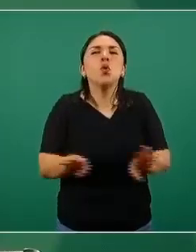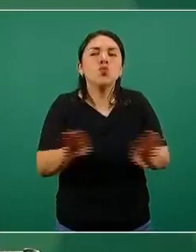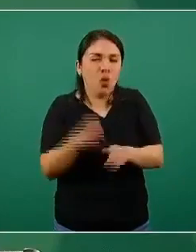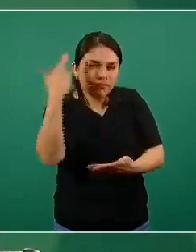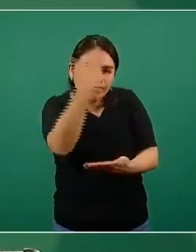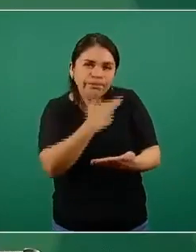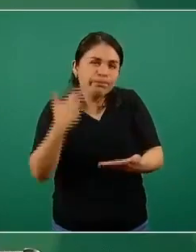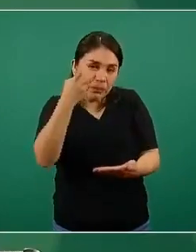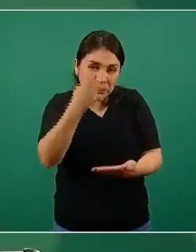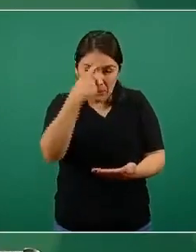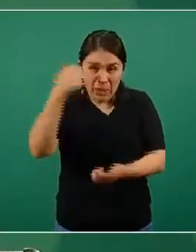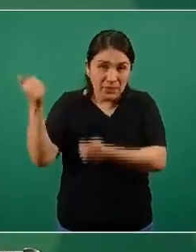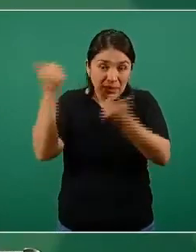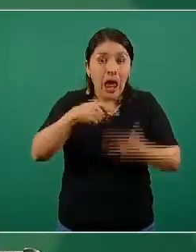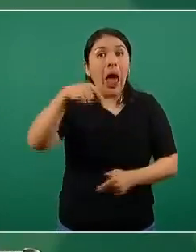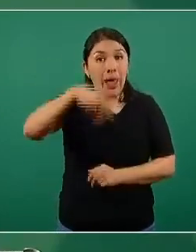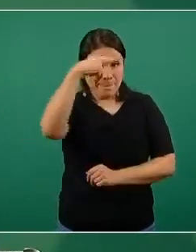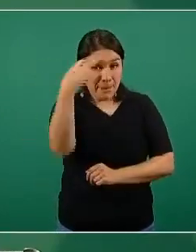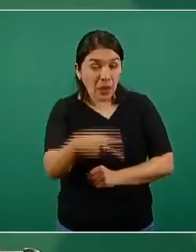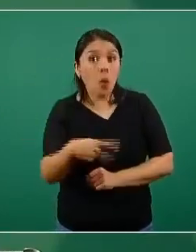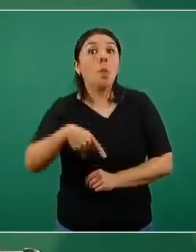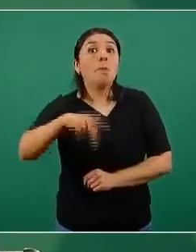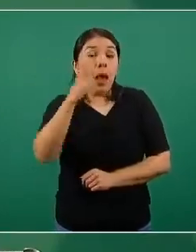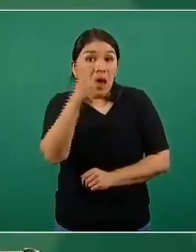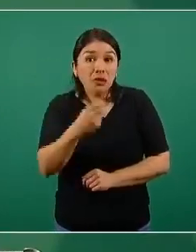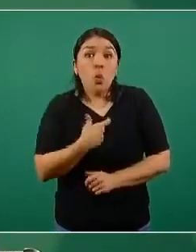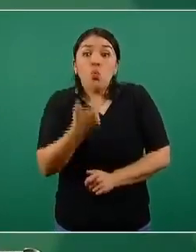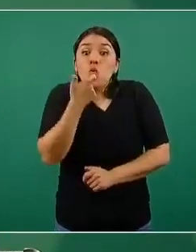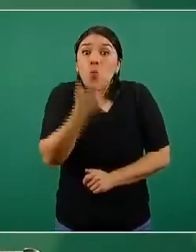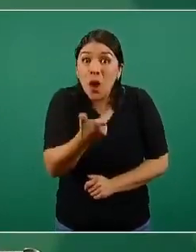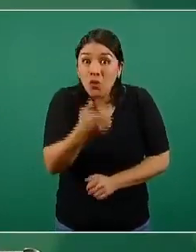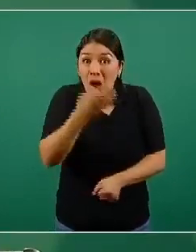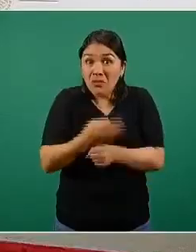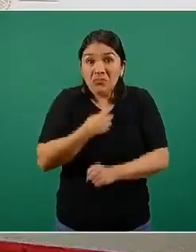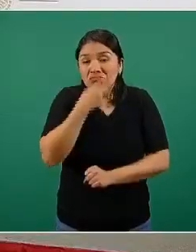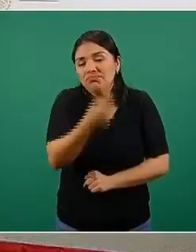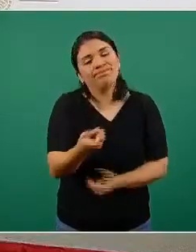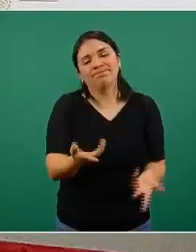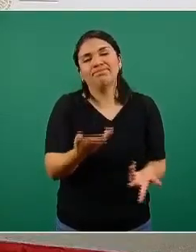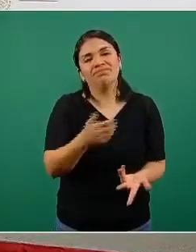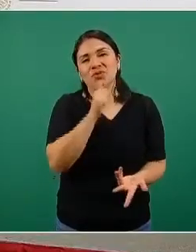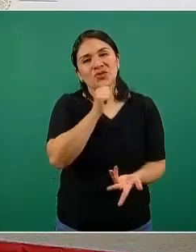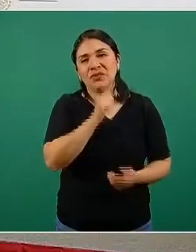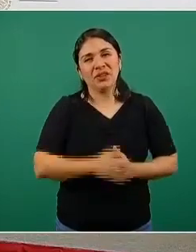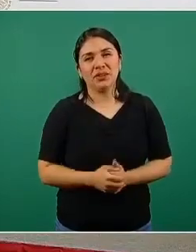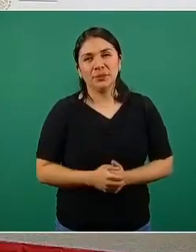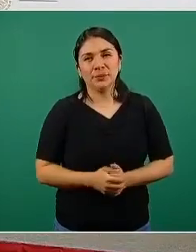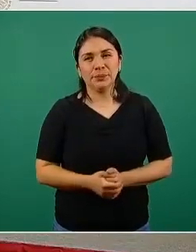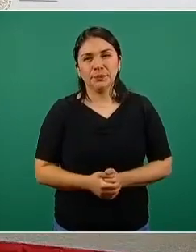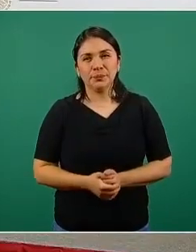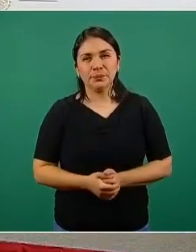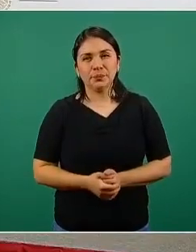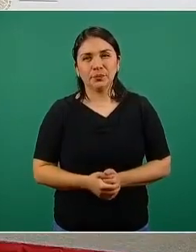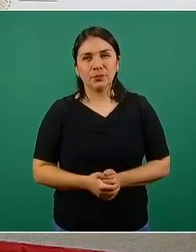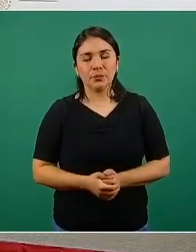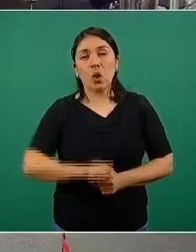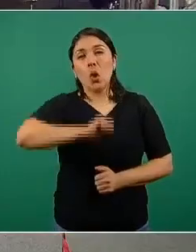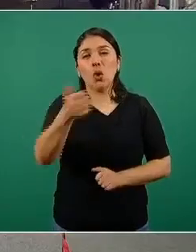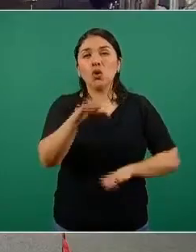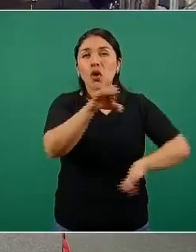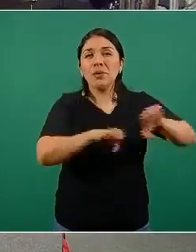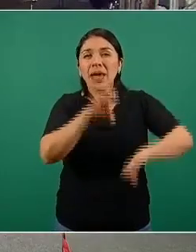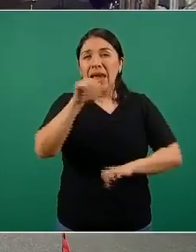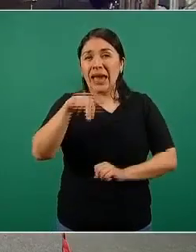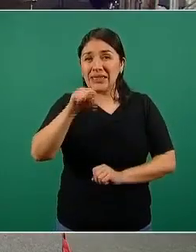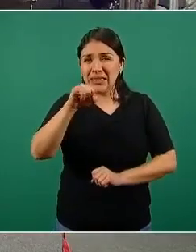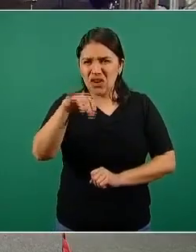para su transporte aquí a México, pero el dato específico del costo no lo tengo. Y de lo de CanSino, pues va